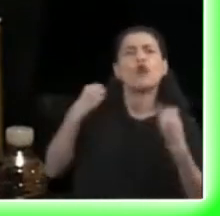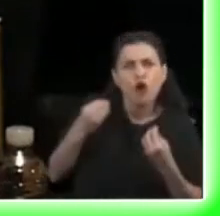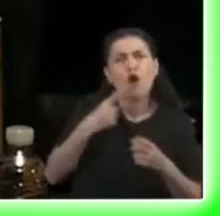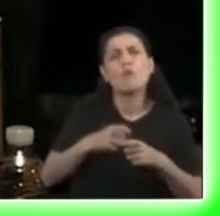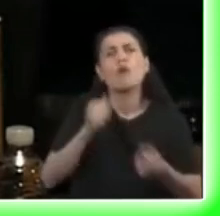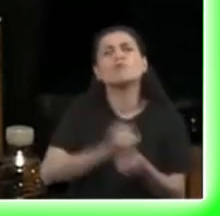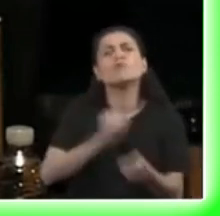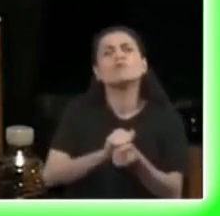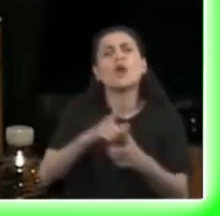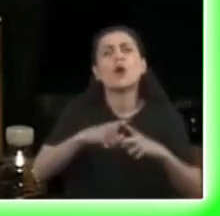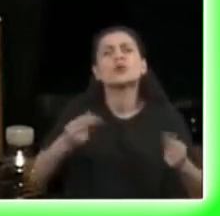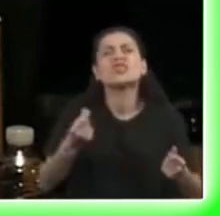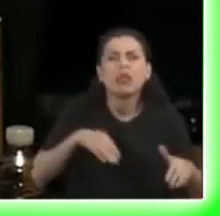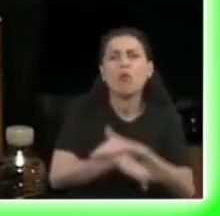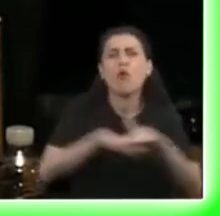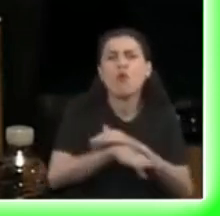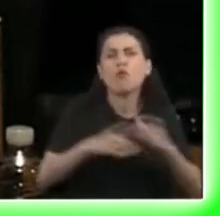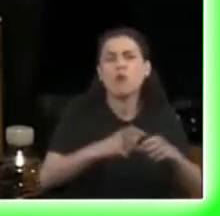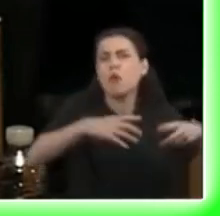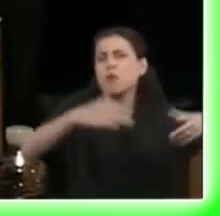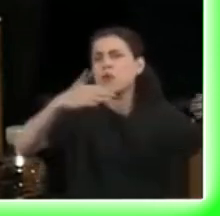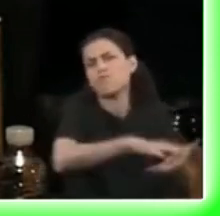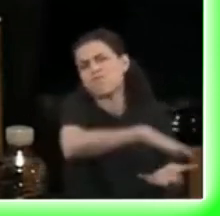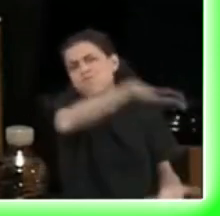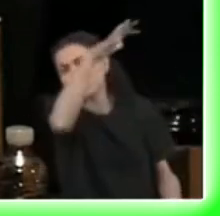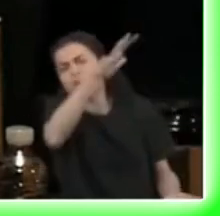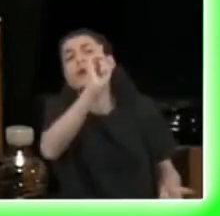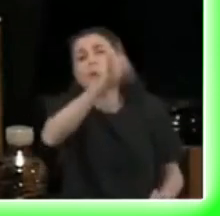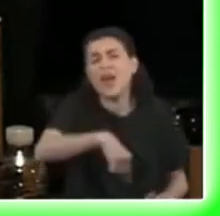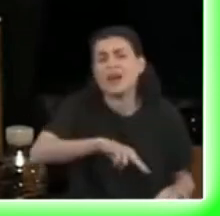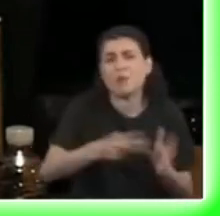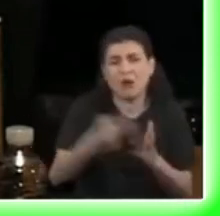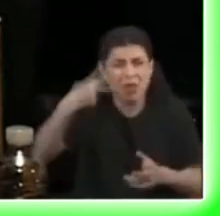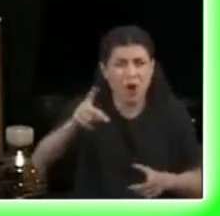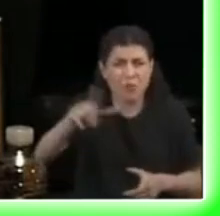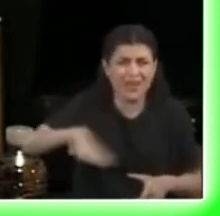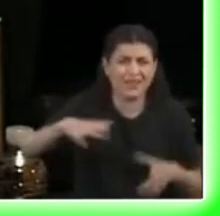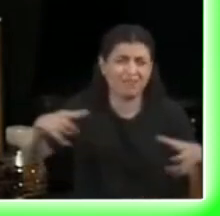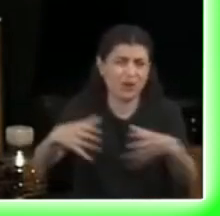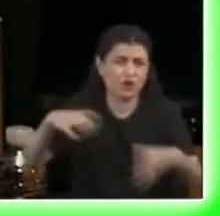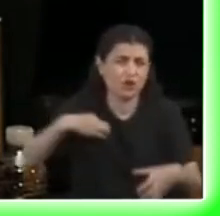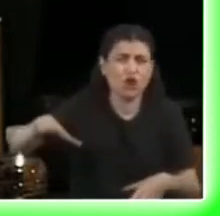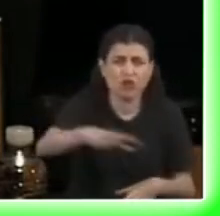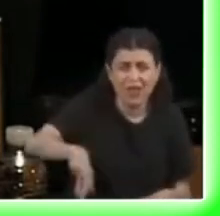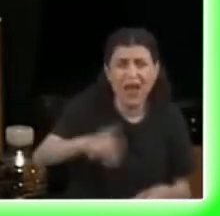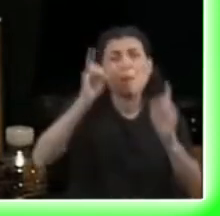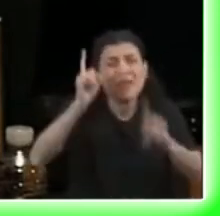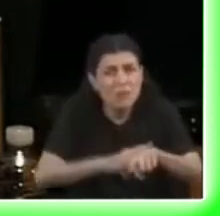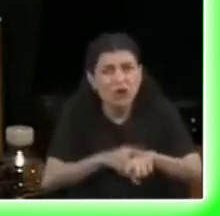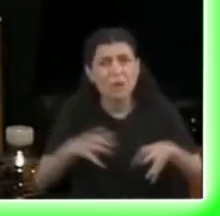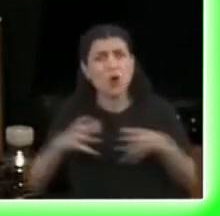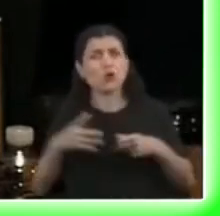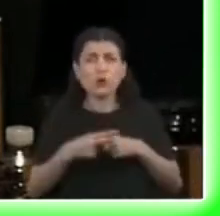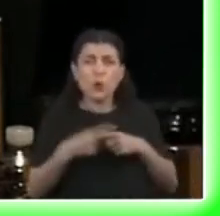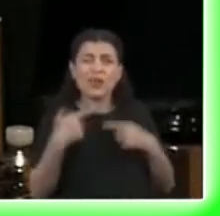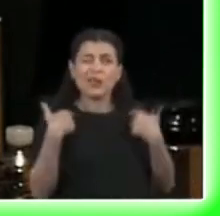ciclo inició y culminó una decena de veces, castigando a la sociedad mientras los políticos y sus amigos se hacían cada vez más